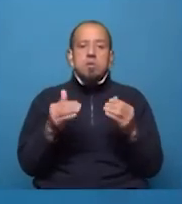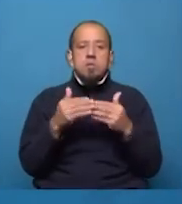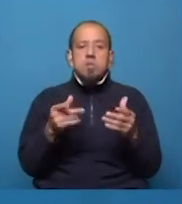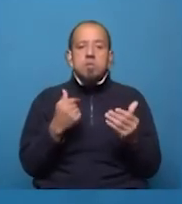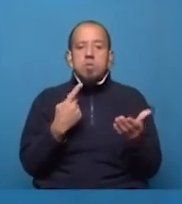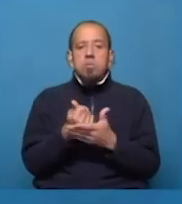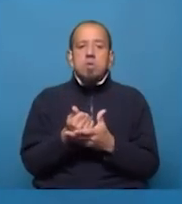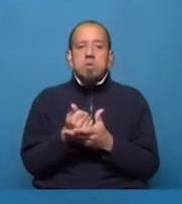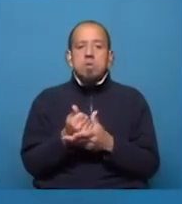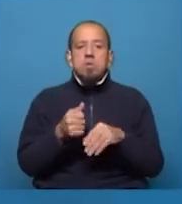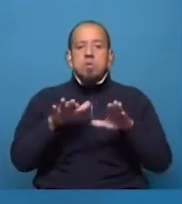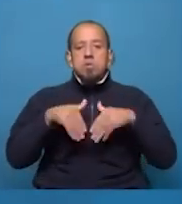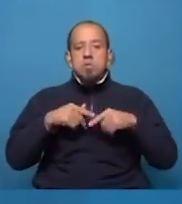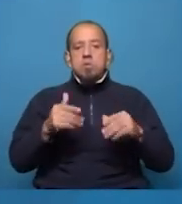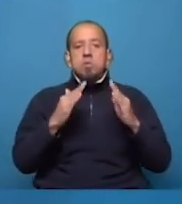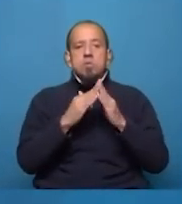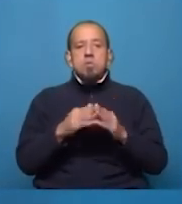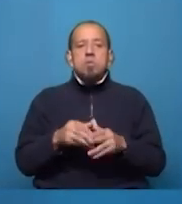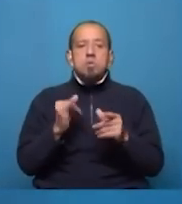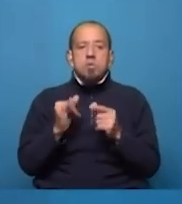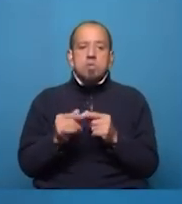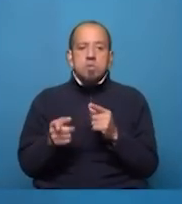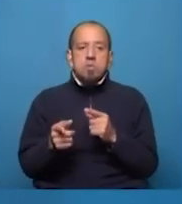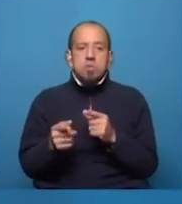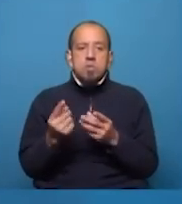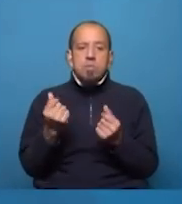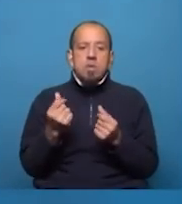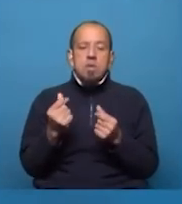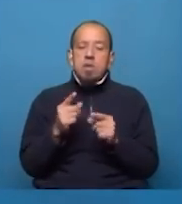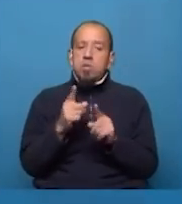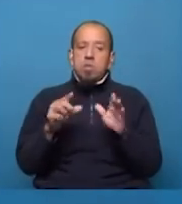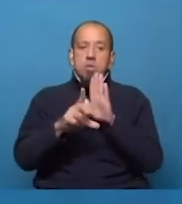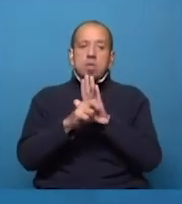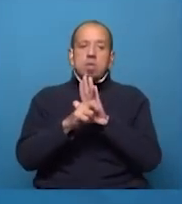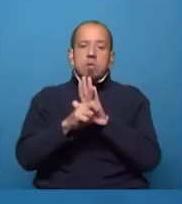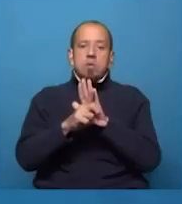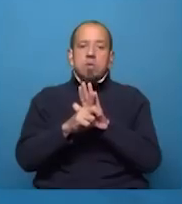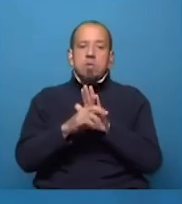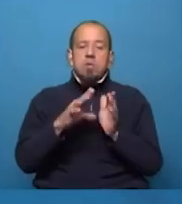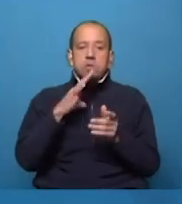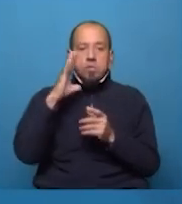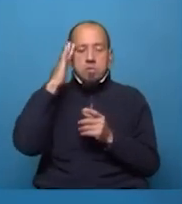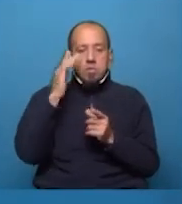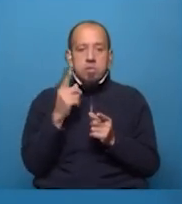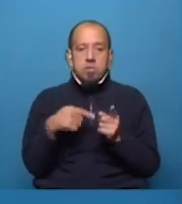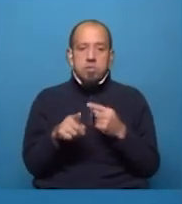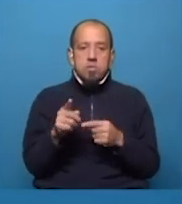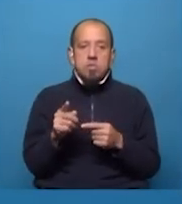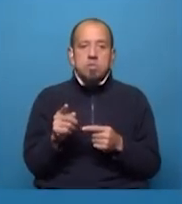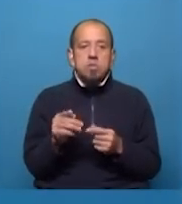comprar una propiedad de por sí no es ilegal lo que es ilegal es la plata Que están moviendo ahí pero tenés que saberlo entonces